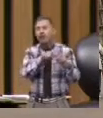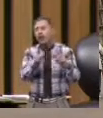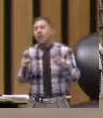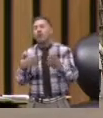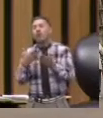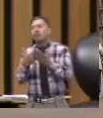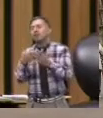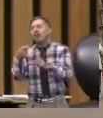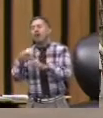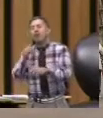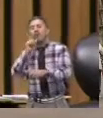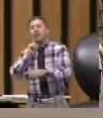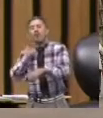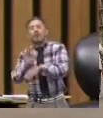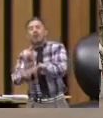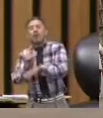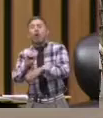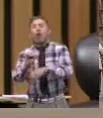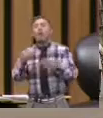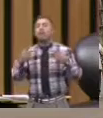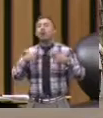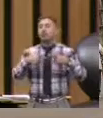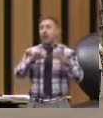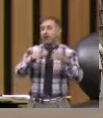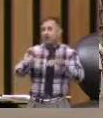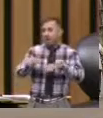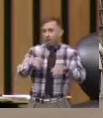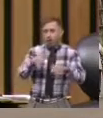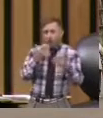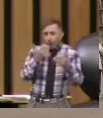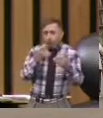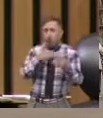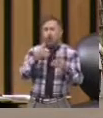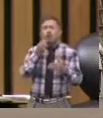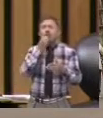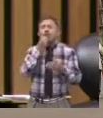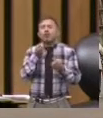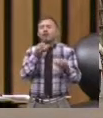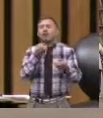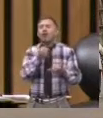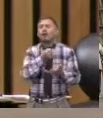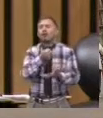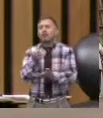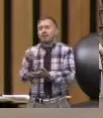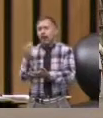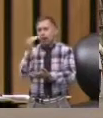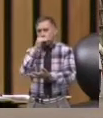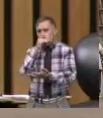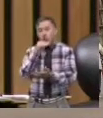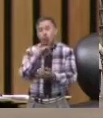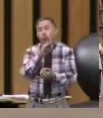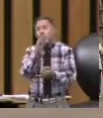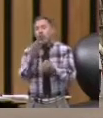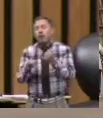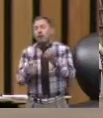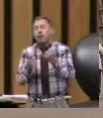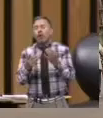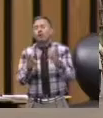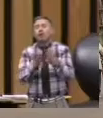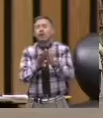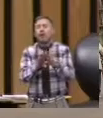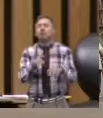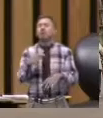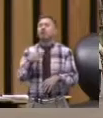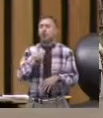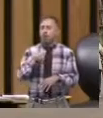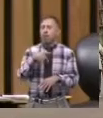mujeres o para dar despensas a quienes se quedaron sin trabajo, por ejemplo. Y luego se instruía a poner un cierre. Yo voy a votar por el